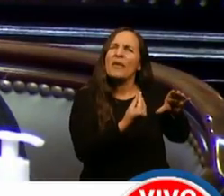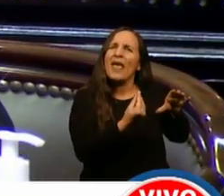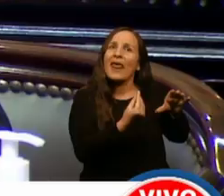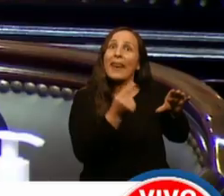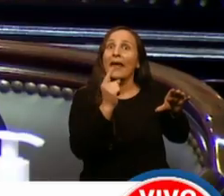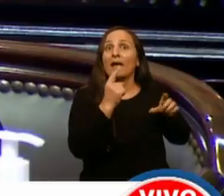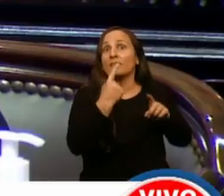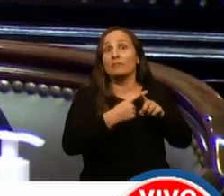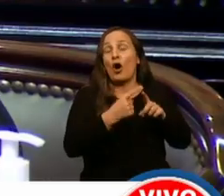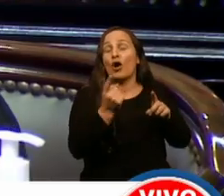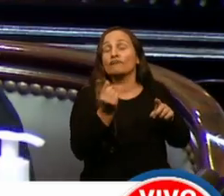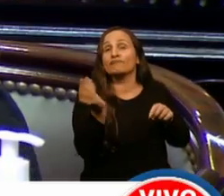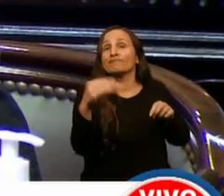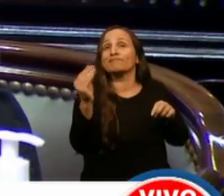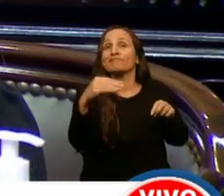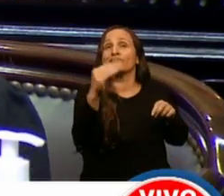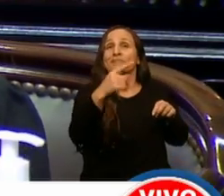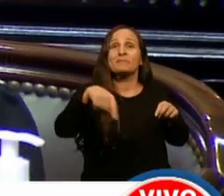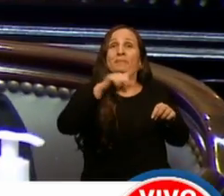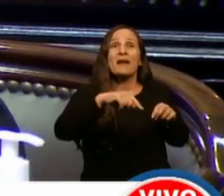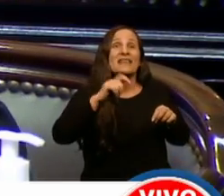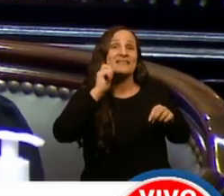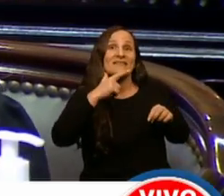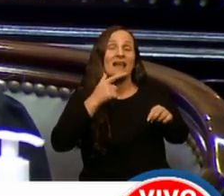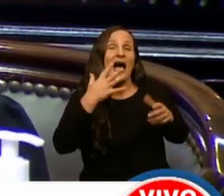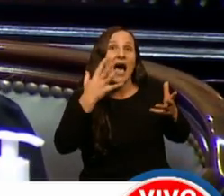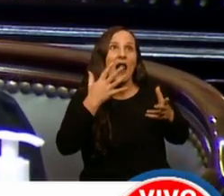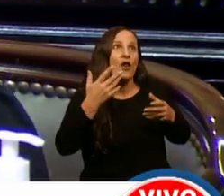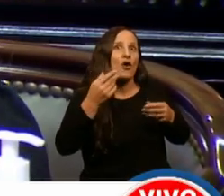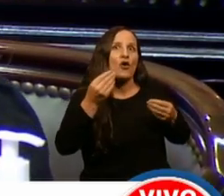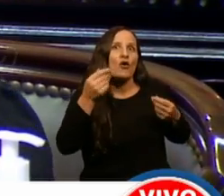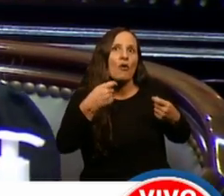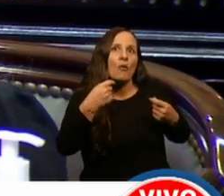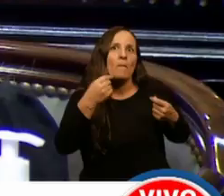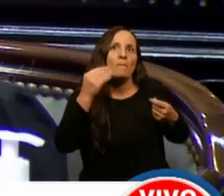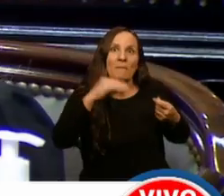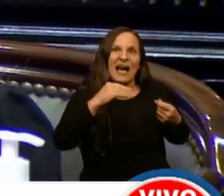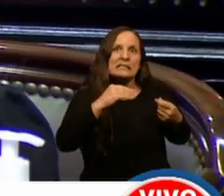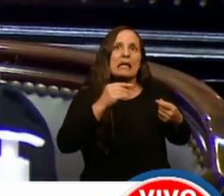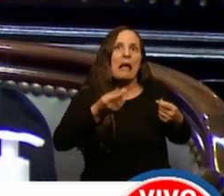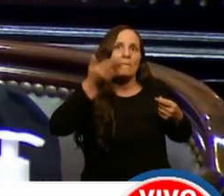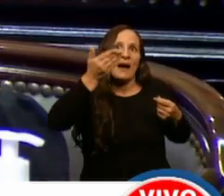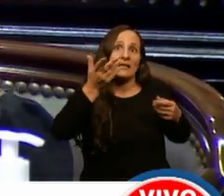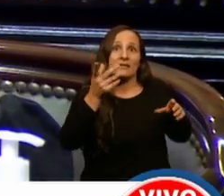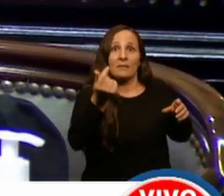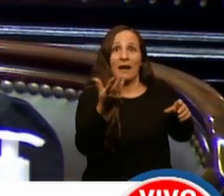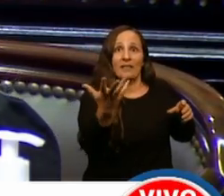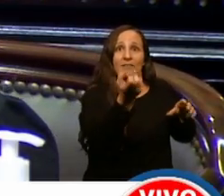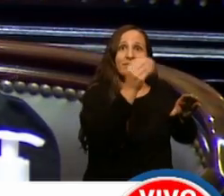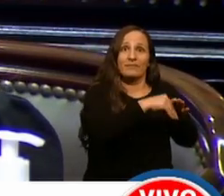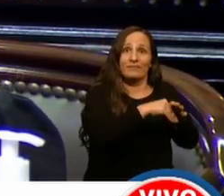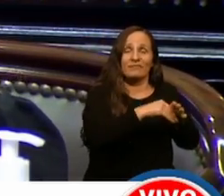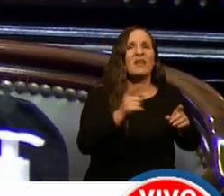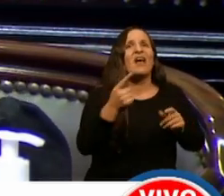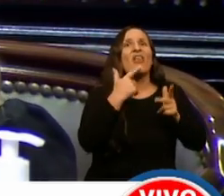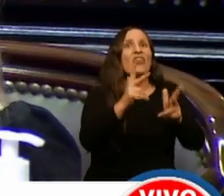sobre cada metro cúbico consumido y comercializado así como lo indican en los fundamentos van a haber tres